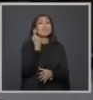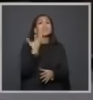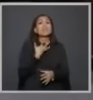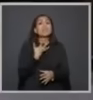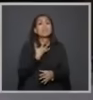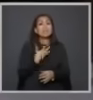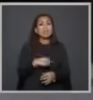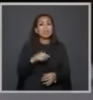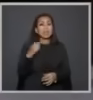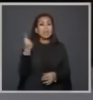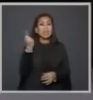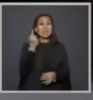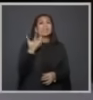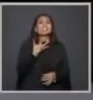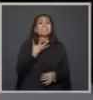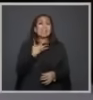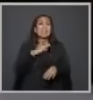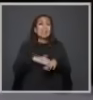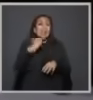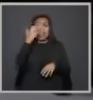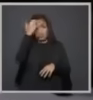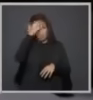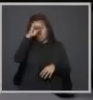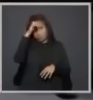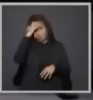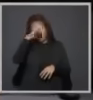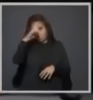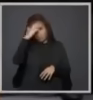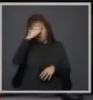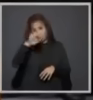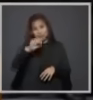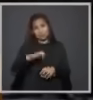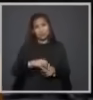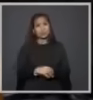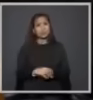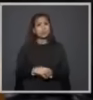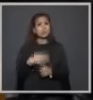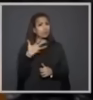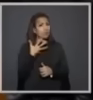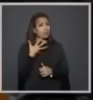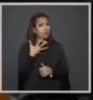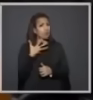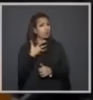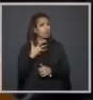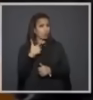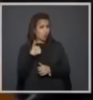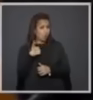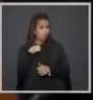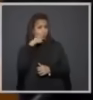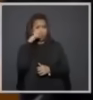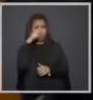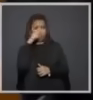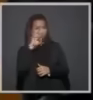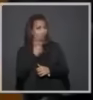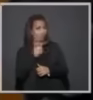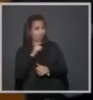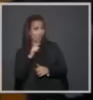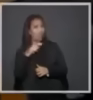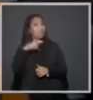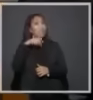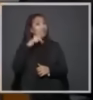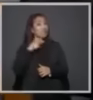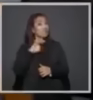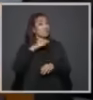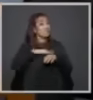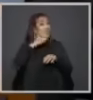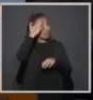Tengo experiencia más que, con todo respeto y sin ser presumido, que los otros